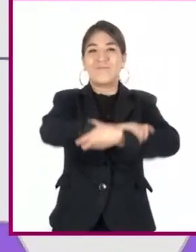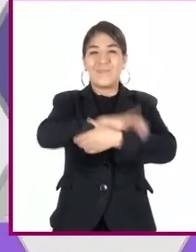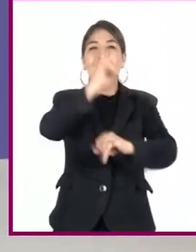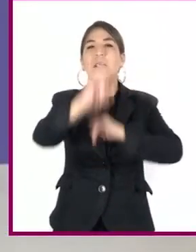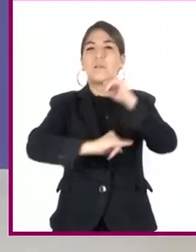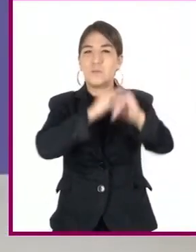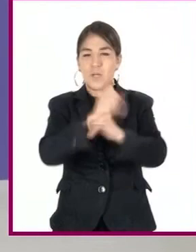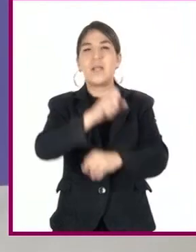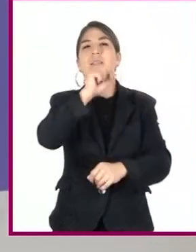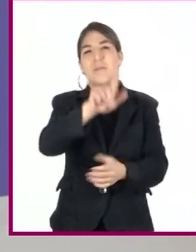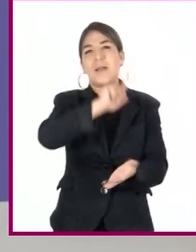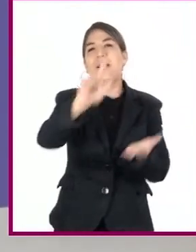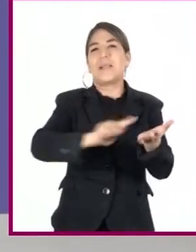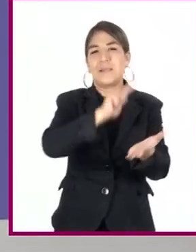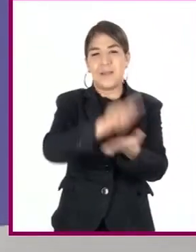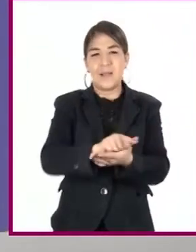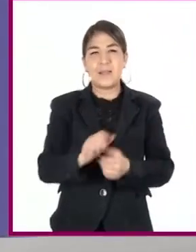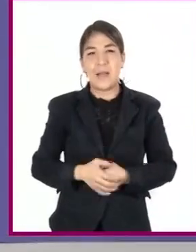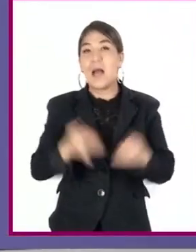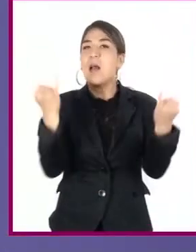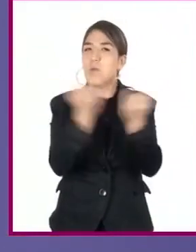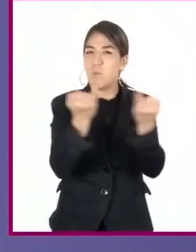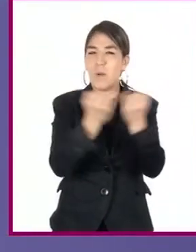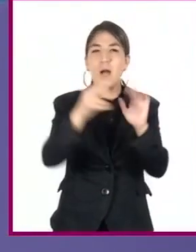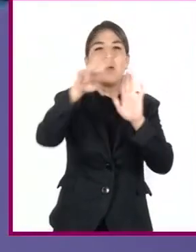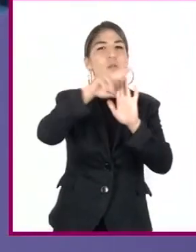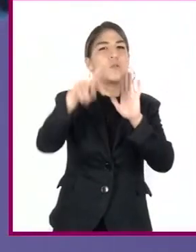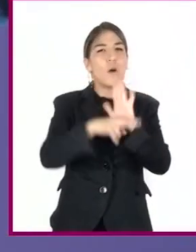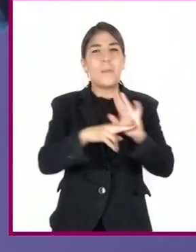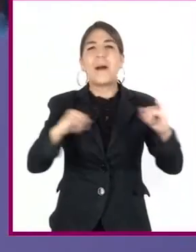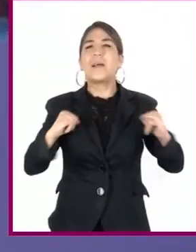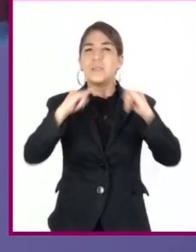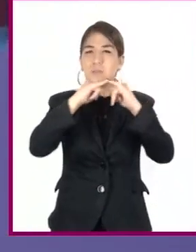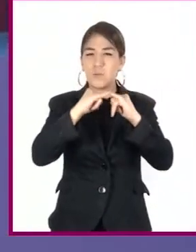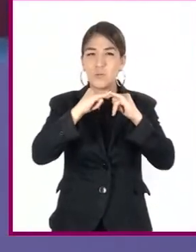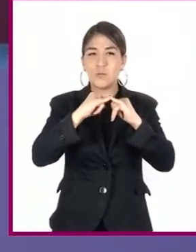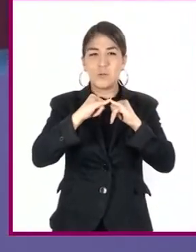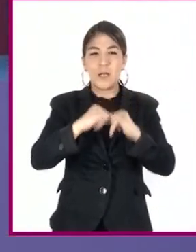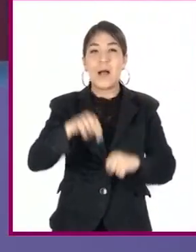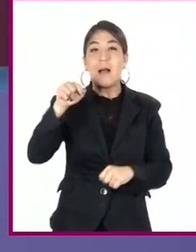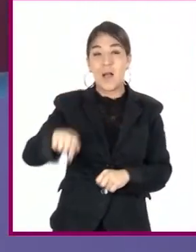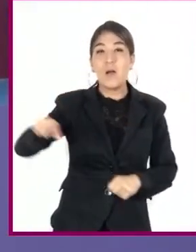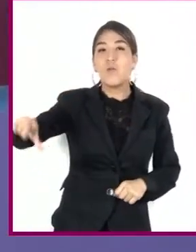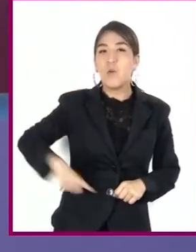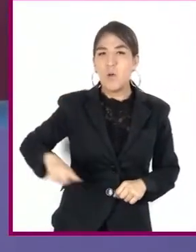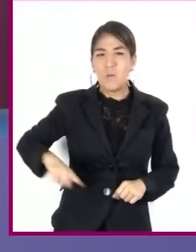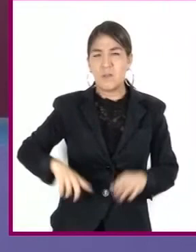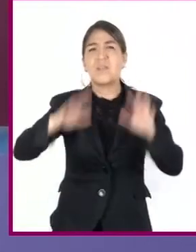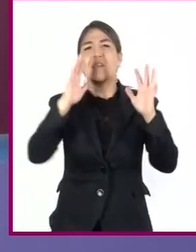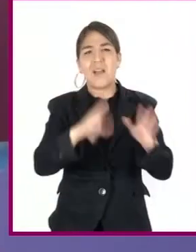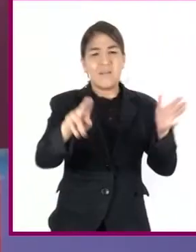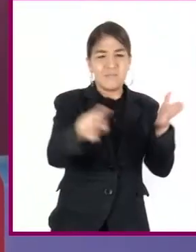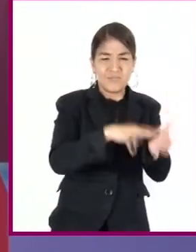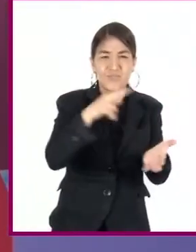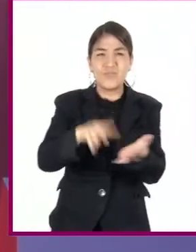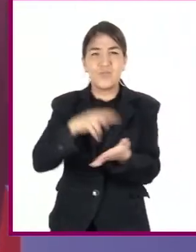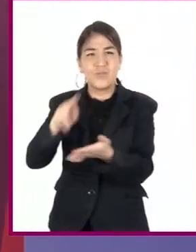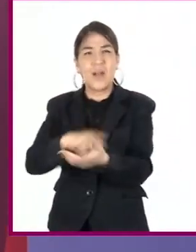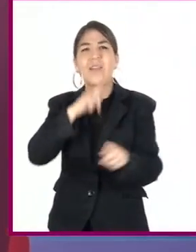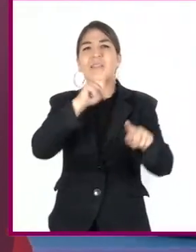leyes. Además de las normas e instituciones, el Estado mexicano ha firmado diferentes